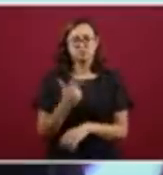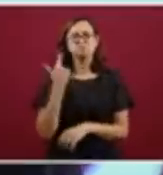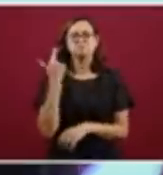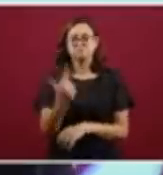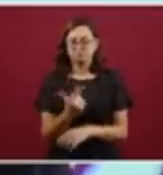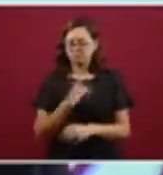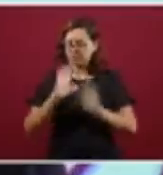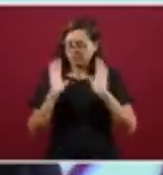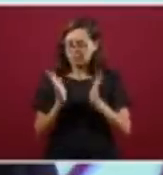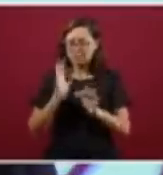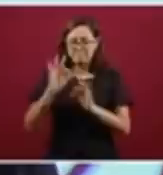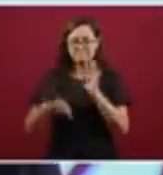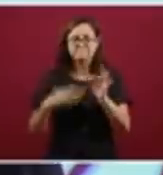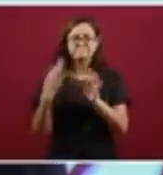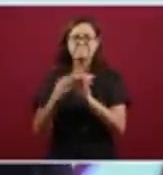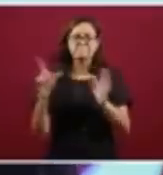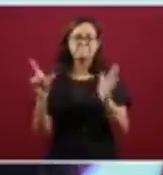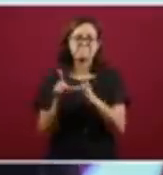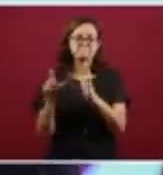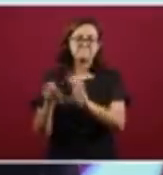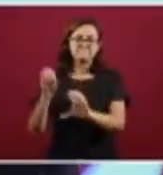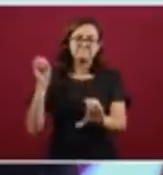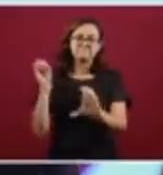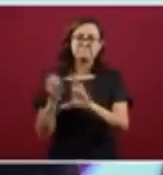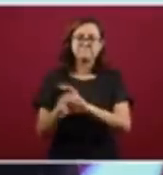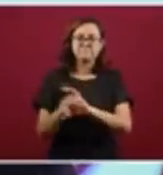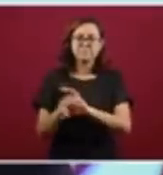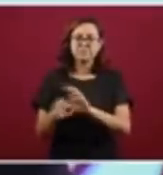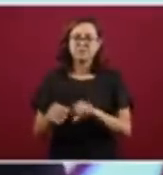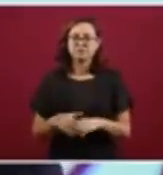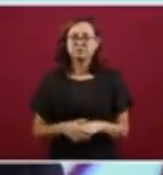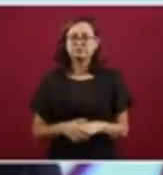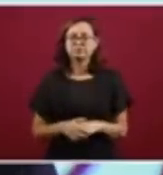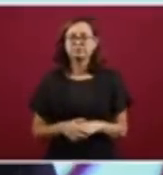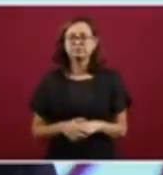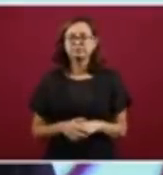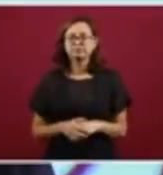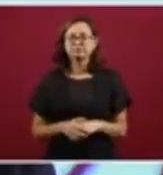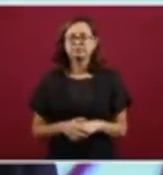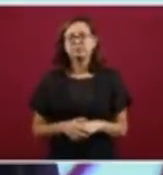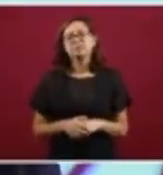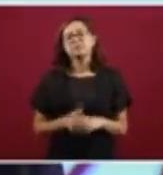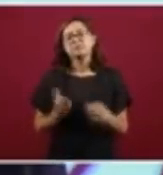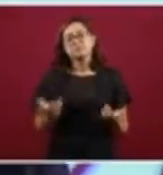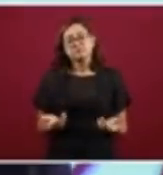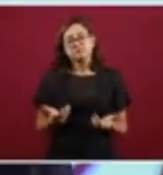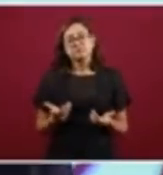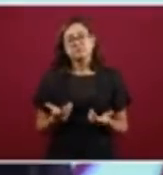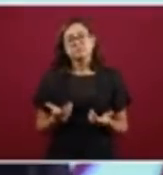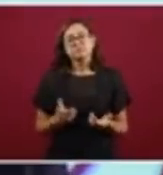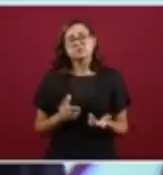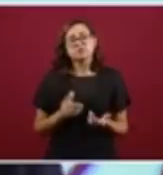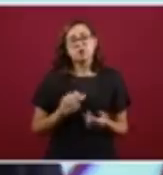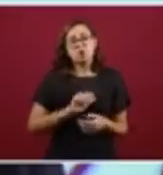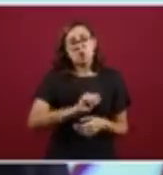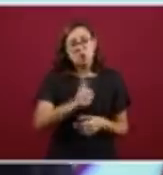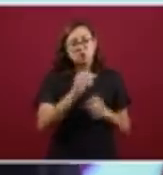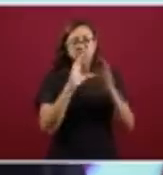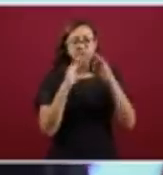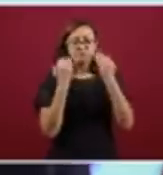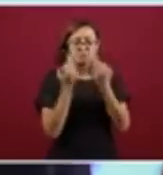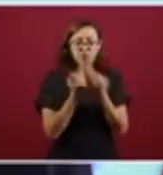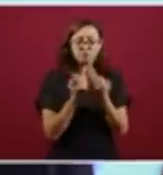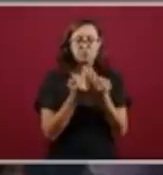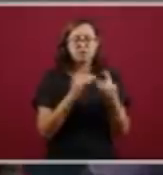575,697 que la recibirán en la tarjeta de bienestar. Y el resto lo reciben con otras formas de pago, ya